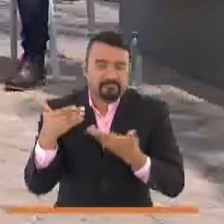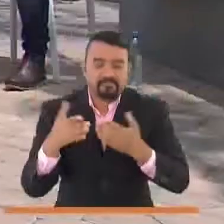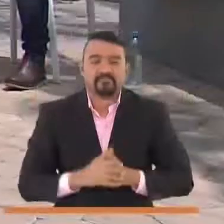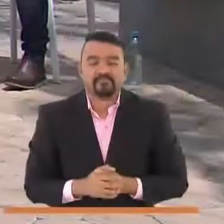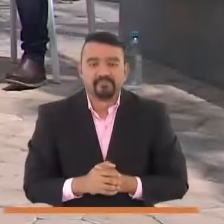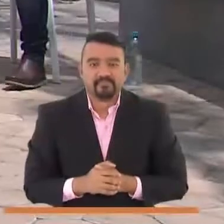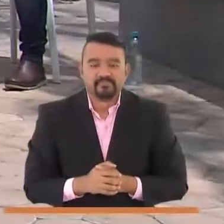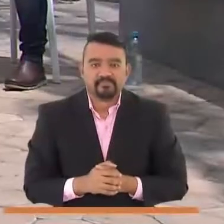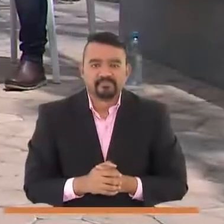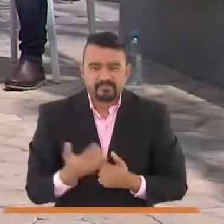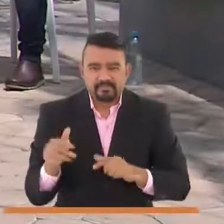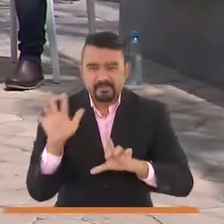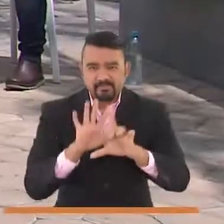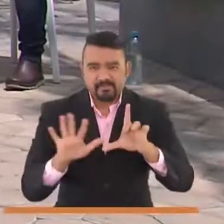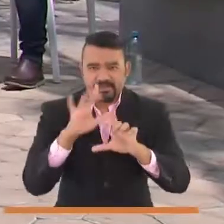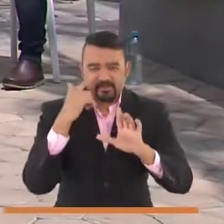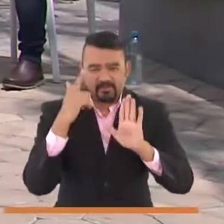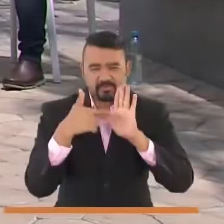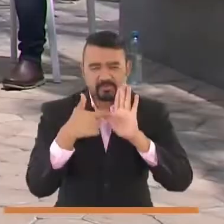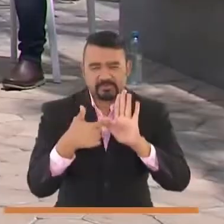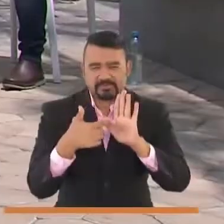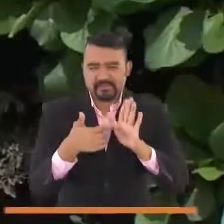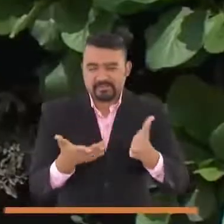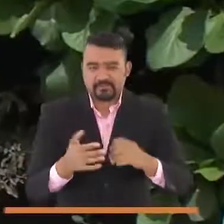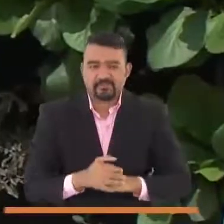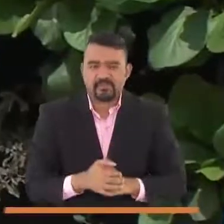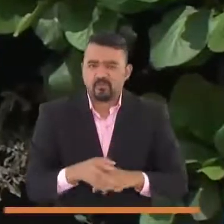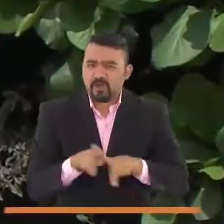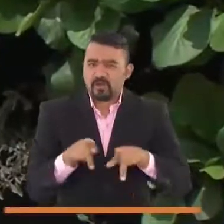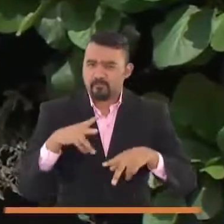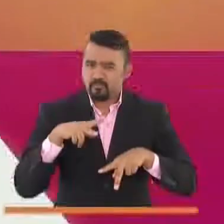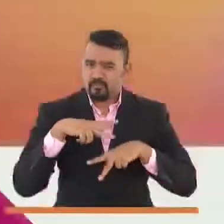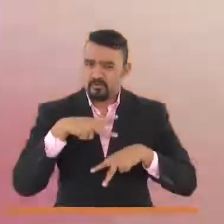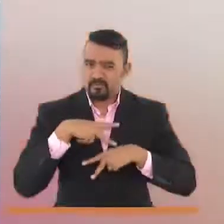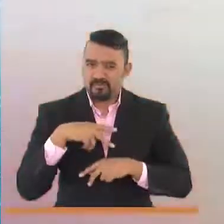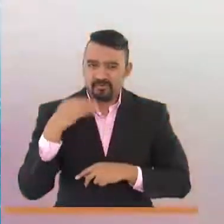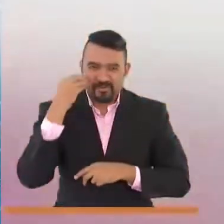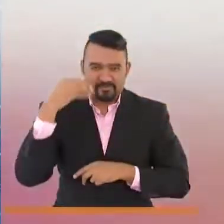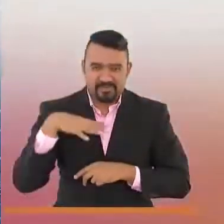invito ahora a ver este video, Nuestro Patrimonio, aquí en el municipio de Envigado.